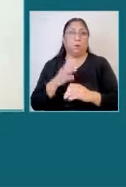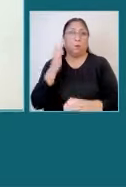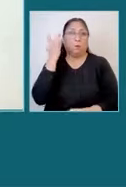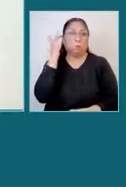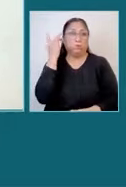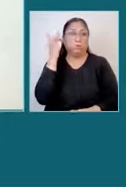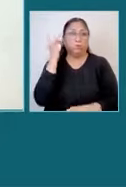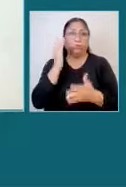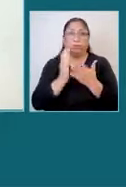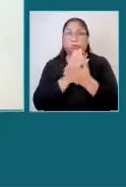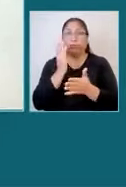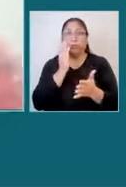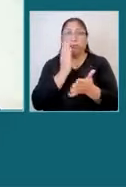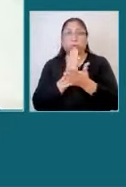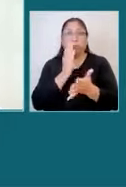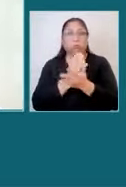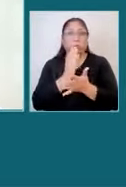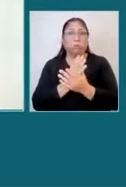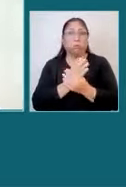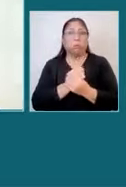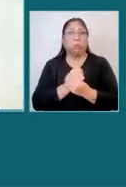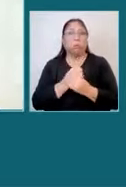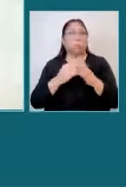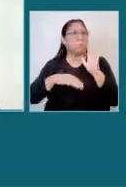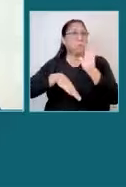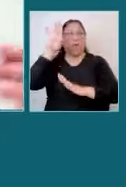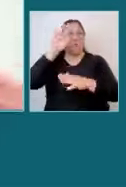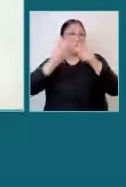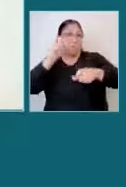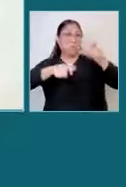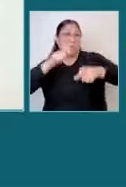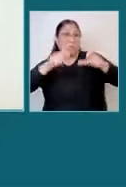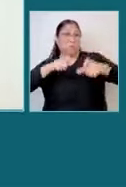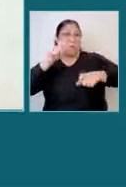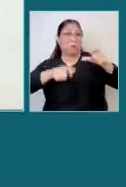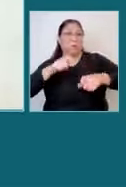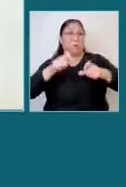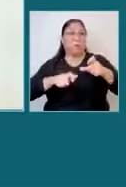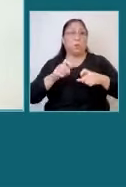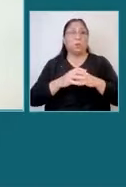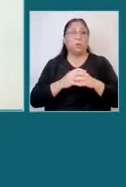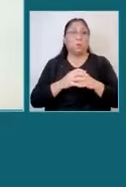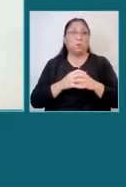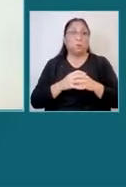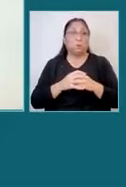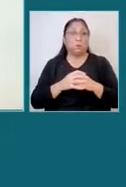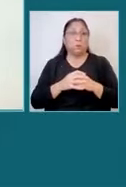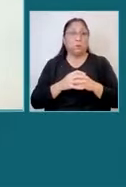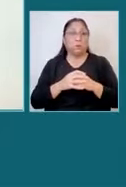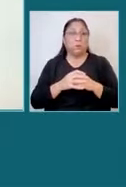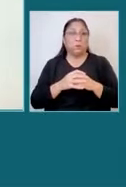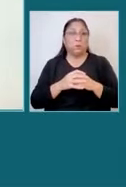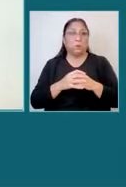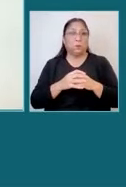gran problemática que estamos expuestos a mayor cantidad de gente y nos hace más difícil escapar.